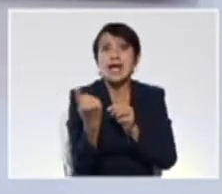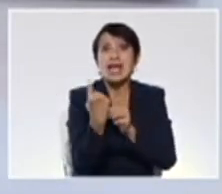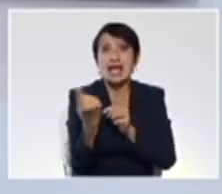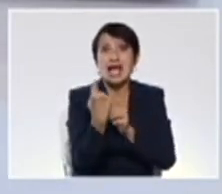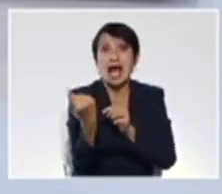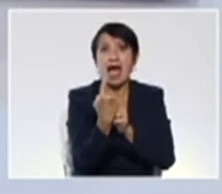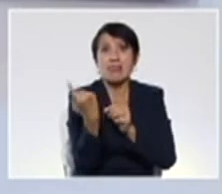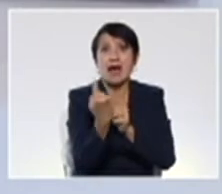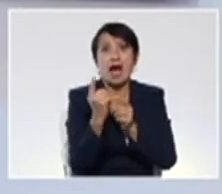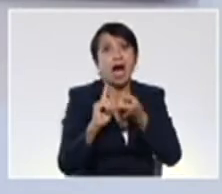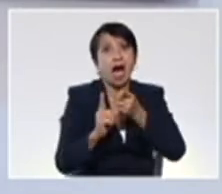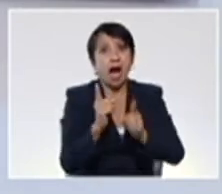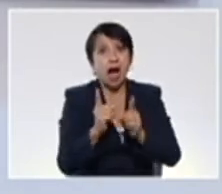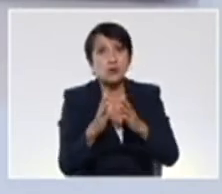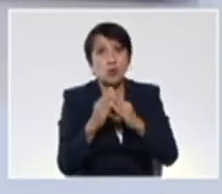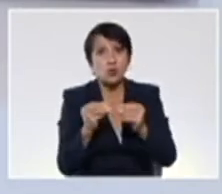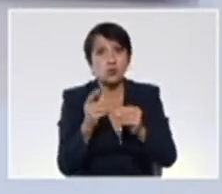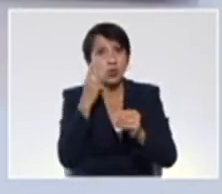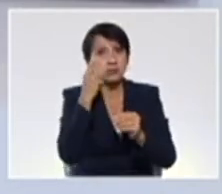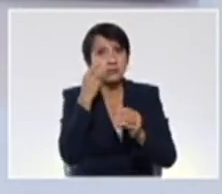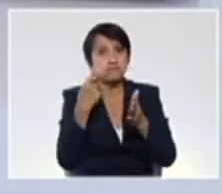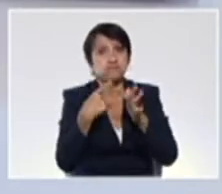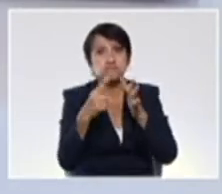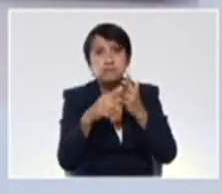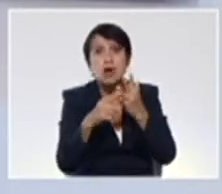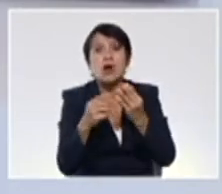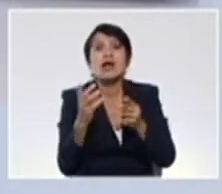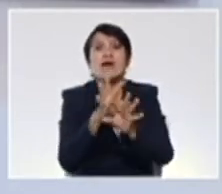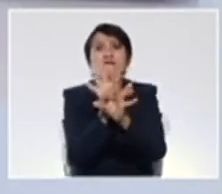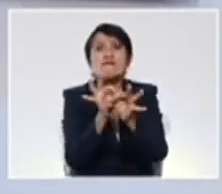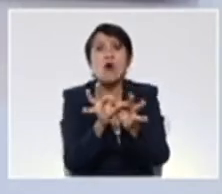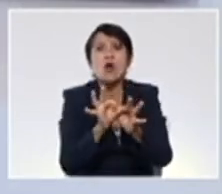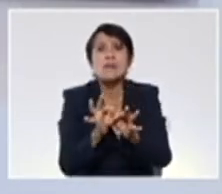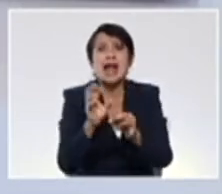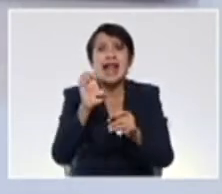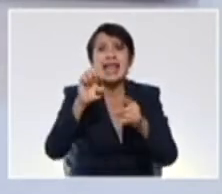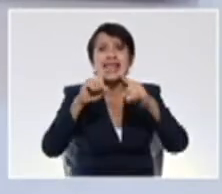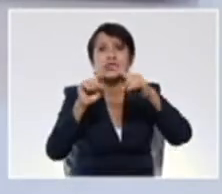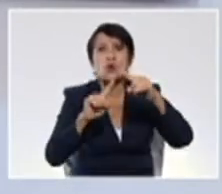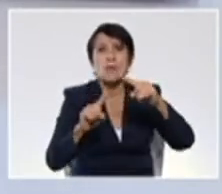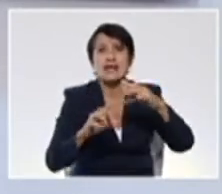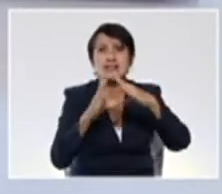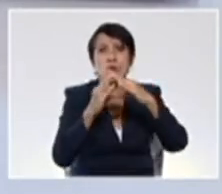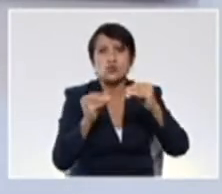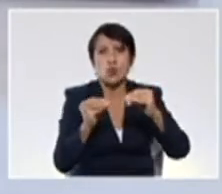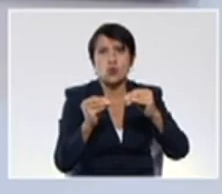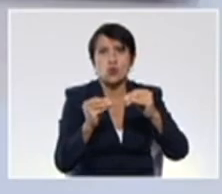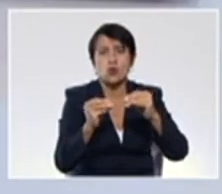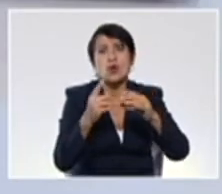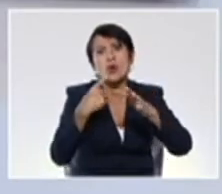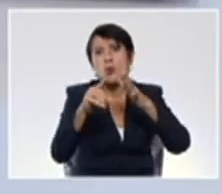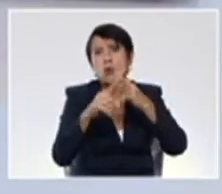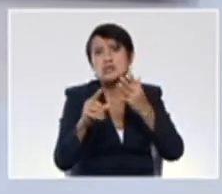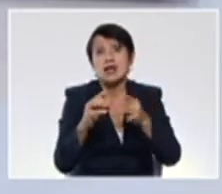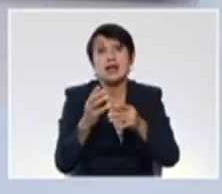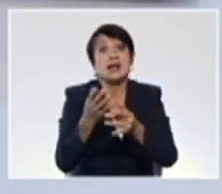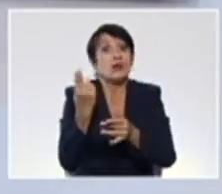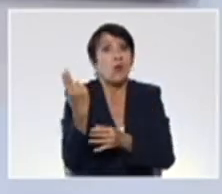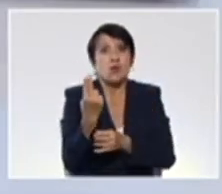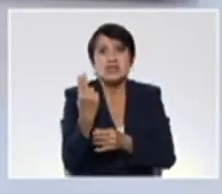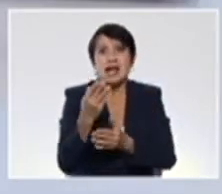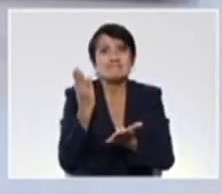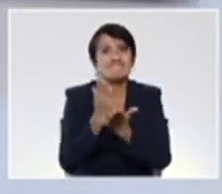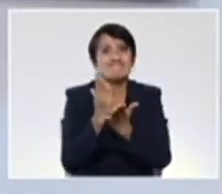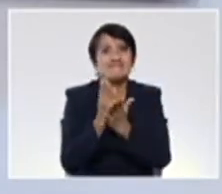pero que tiene que ver entonces con el tipo de electrodoméstico que yo esté utilizando. Normalmente utilizamos la licuadora como un